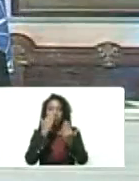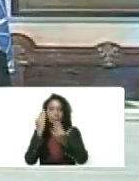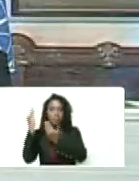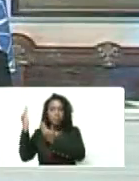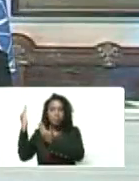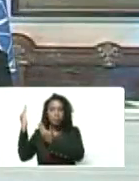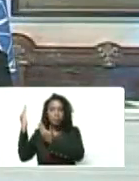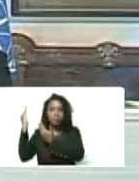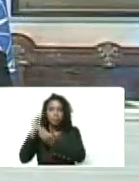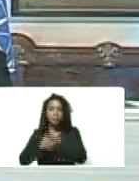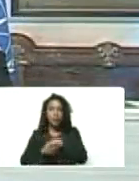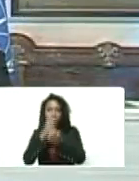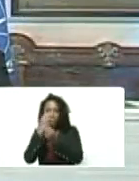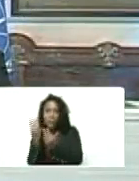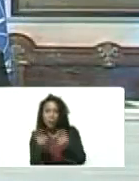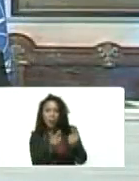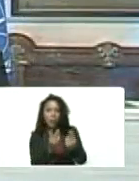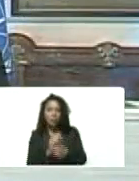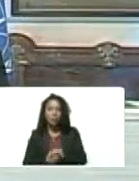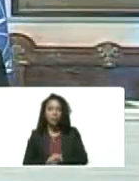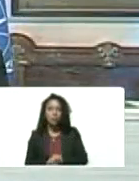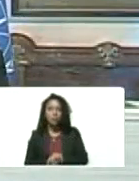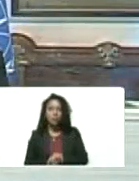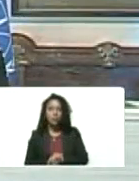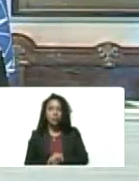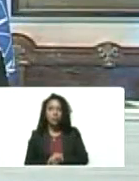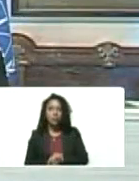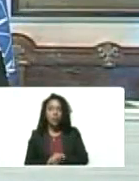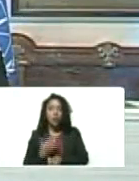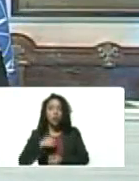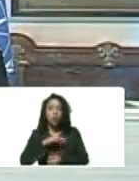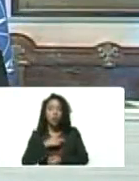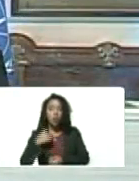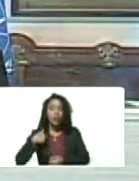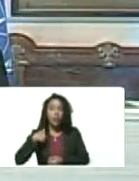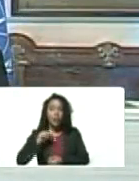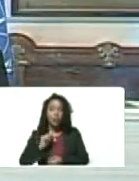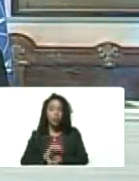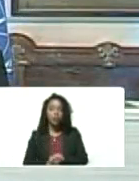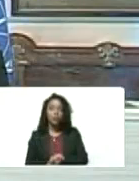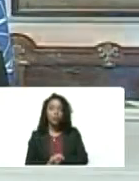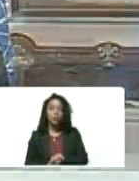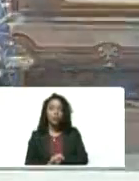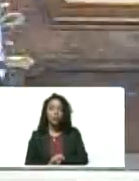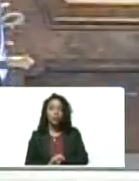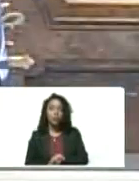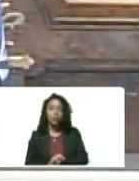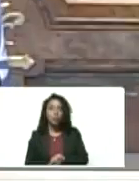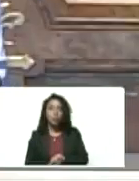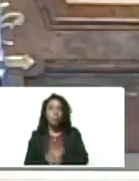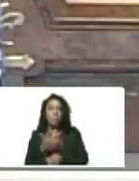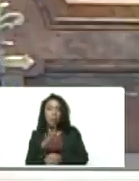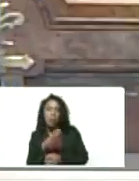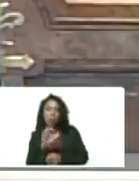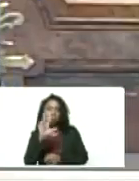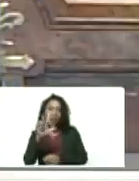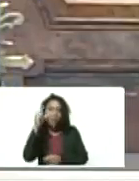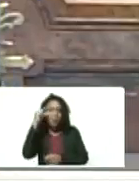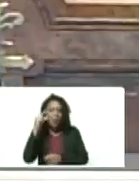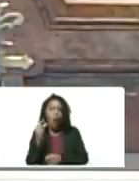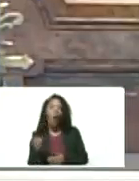camp bienvenido hemos tenido casi tres días